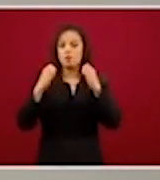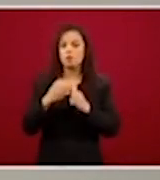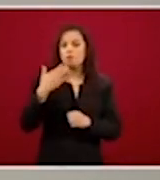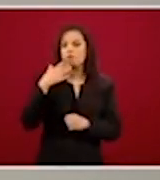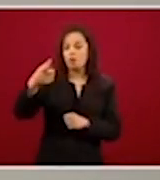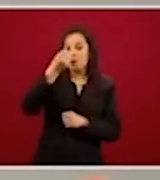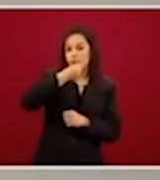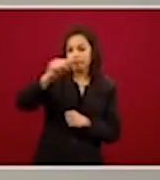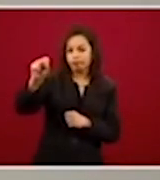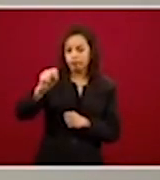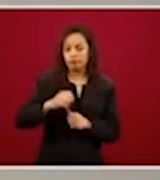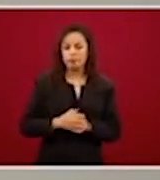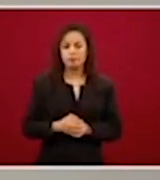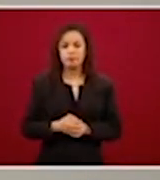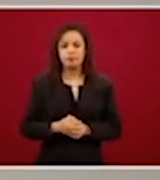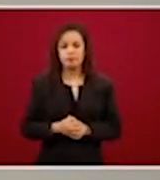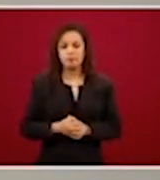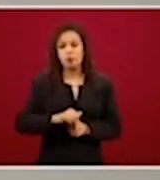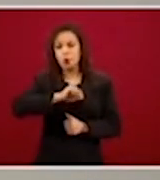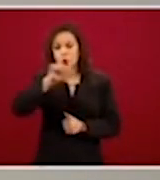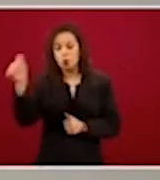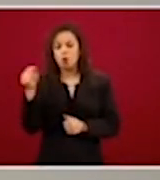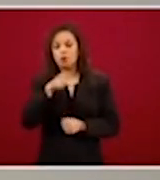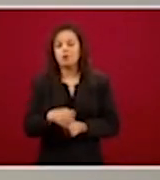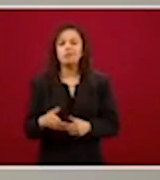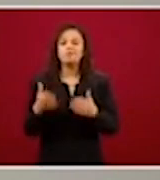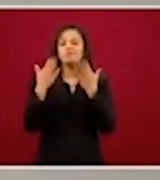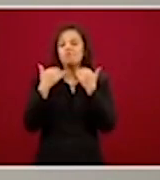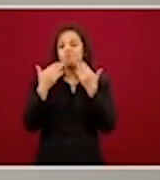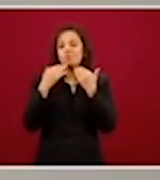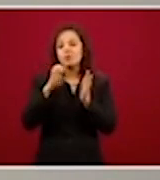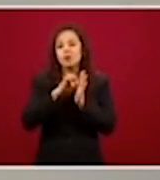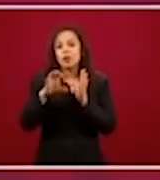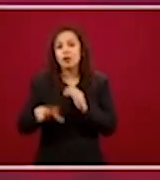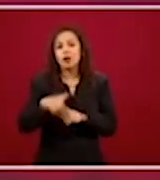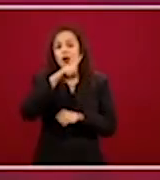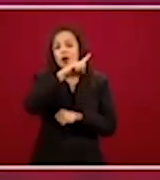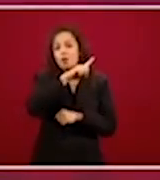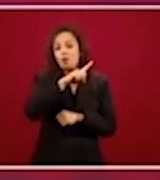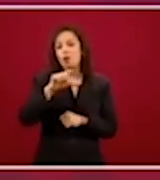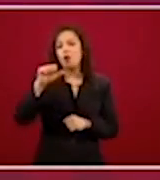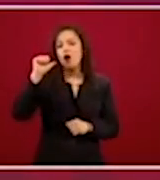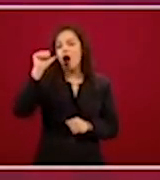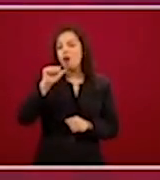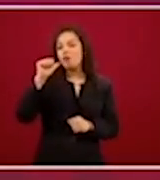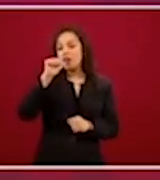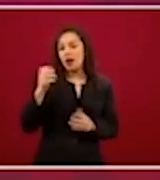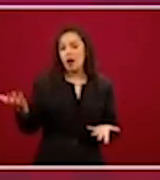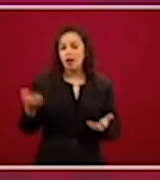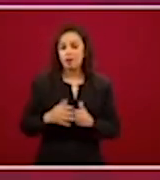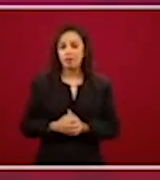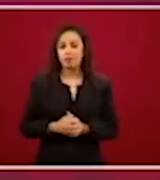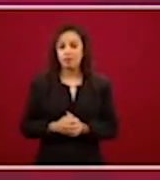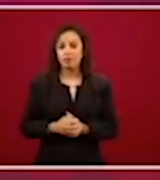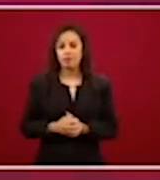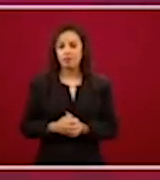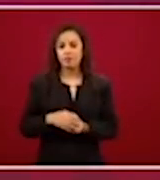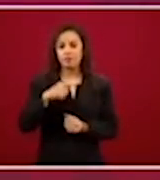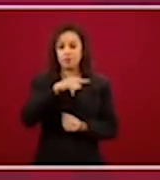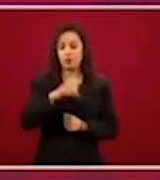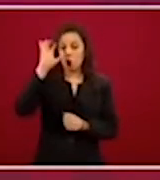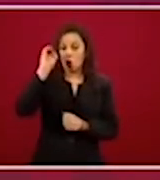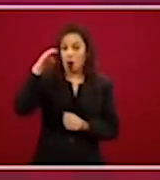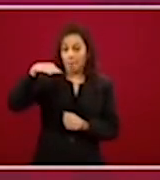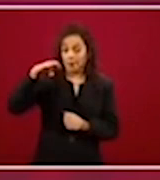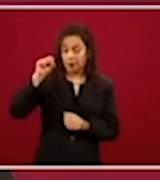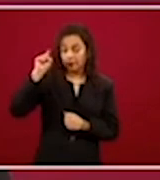no, particularmente en el continente africano, pero no es el único sitio. Entonces, la obligación de la Organización Mundial de la Salud